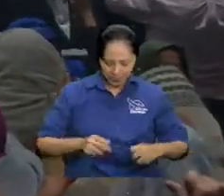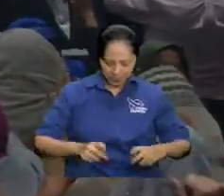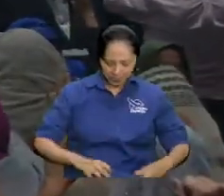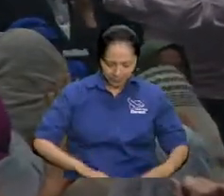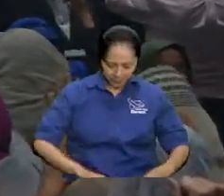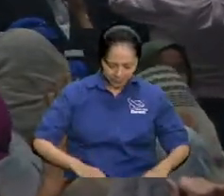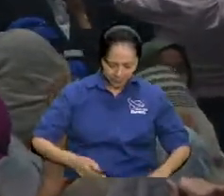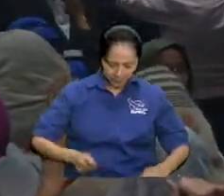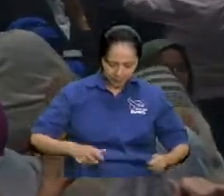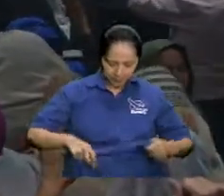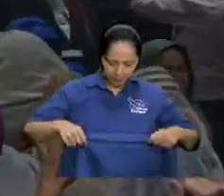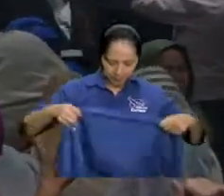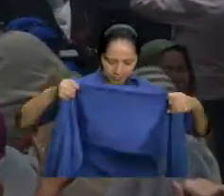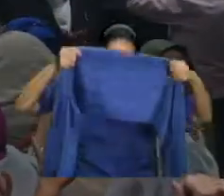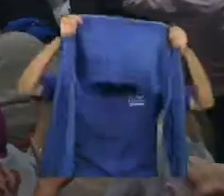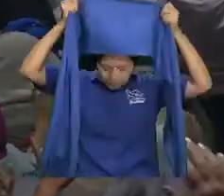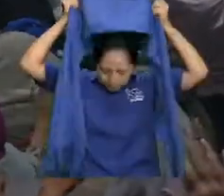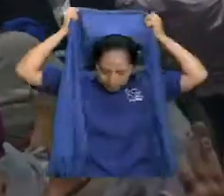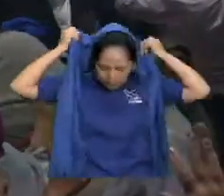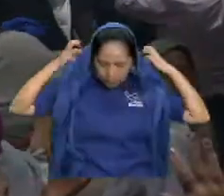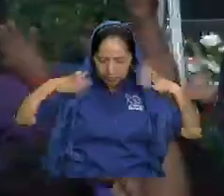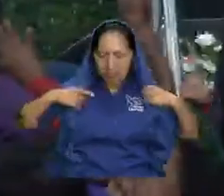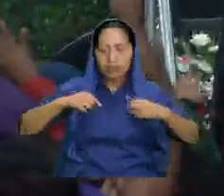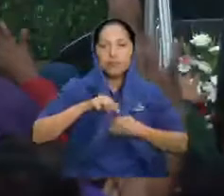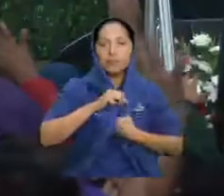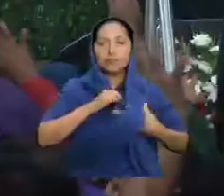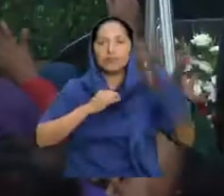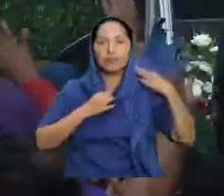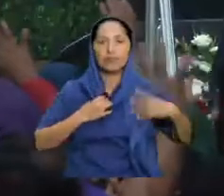Padre, gracias.